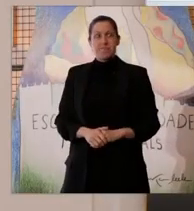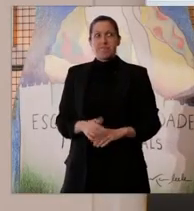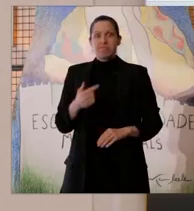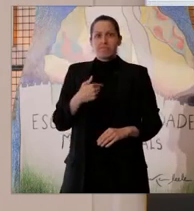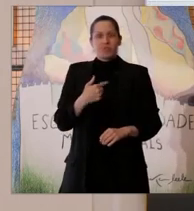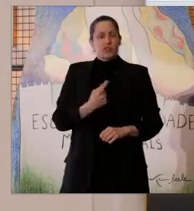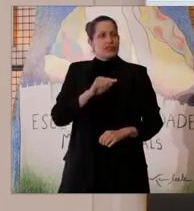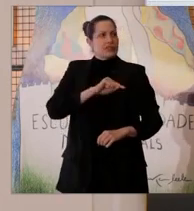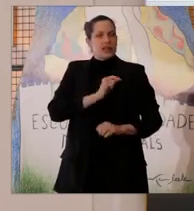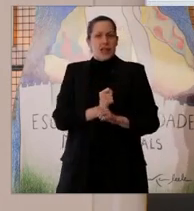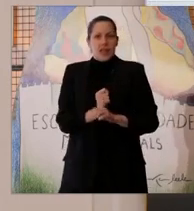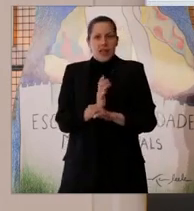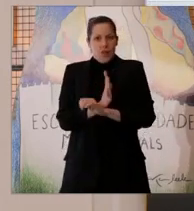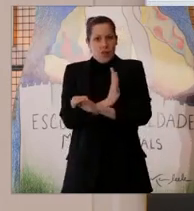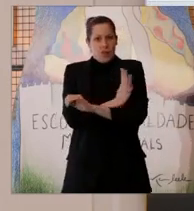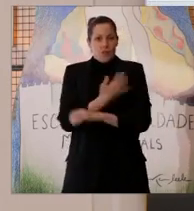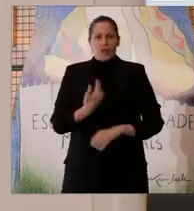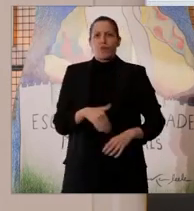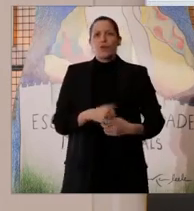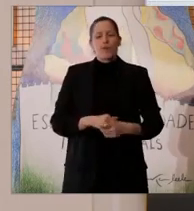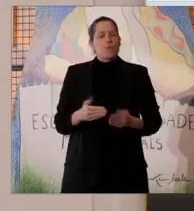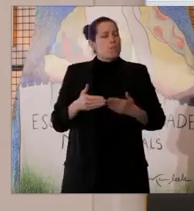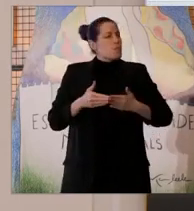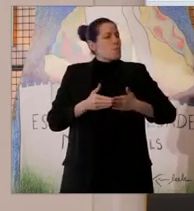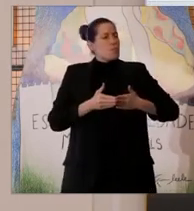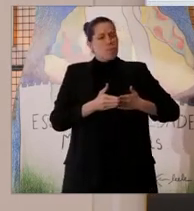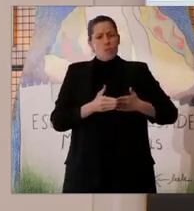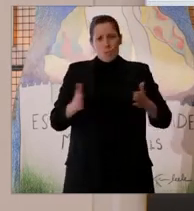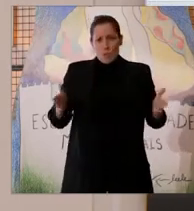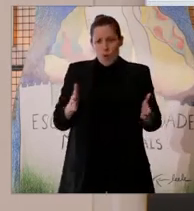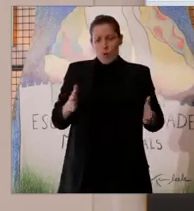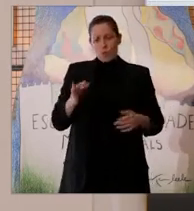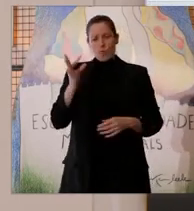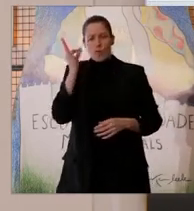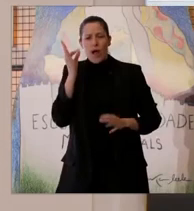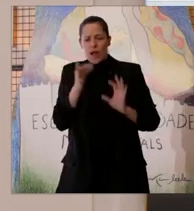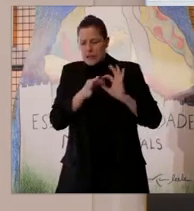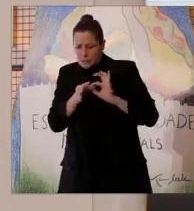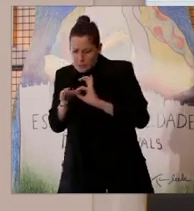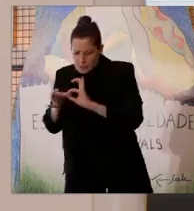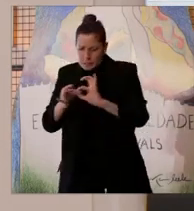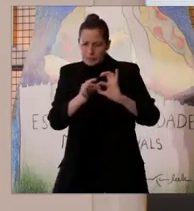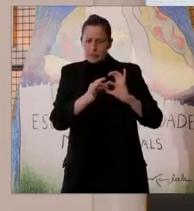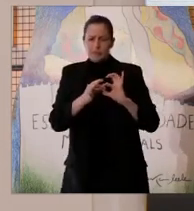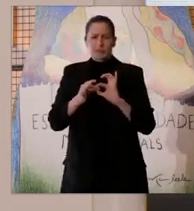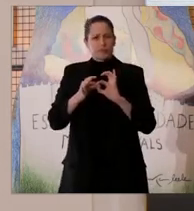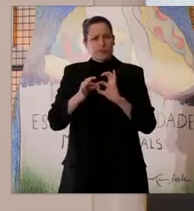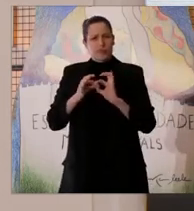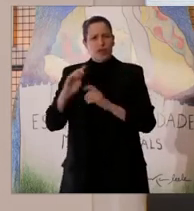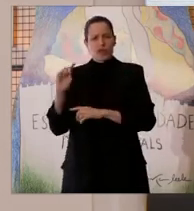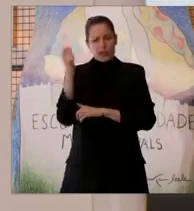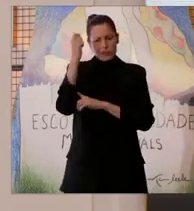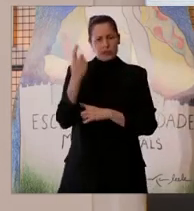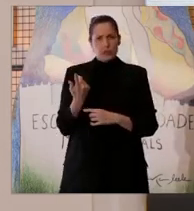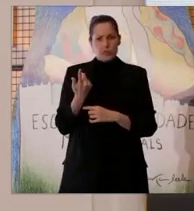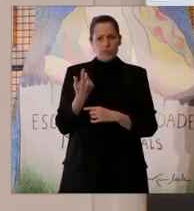porque por primera vez la unión de todas las mujeres consiguió además En aquel momento nosotros teníamos una